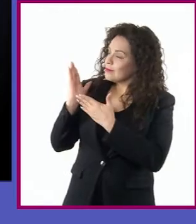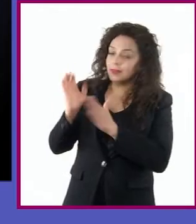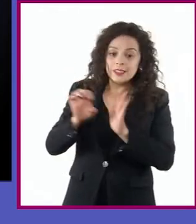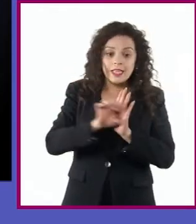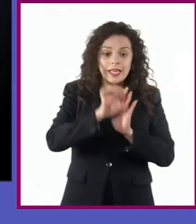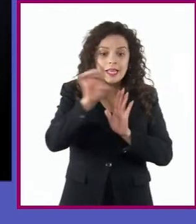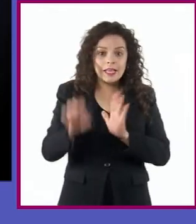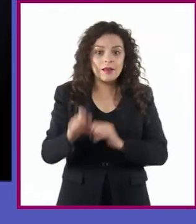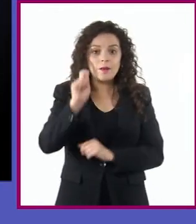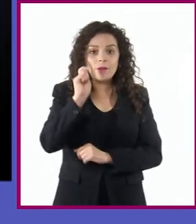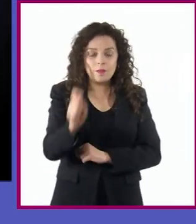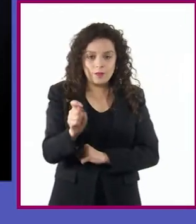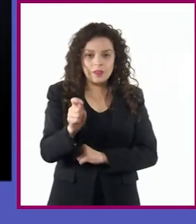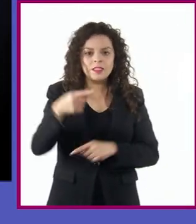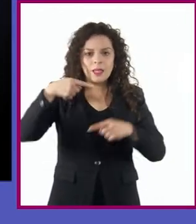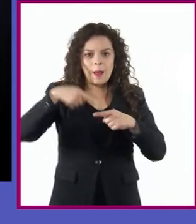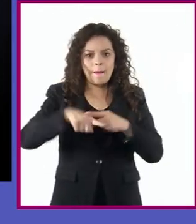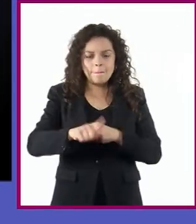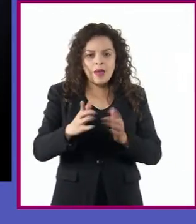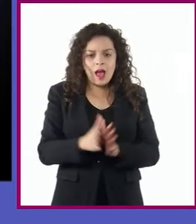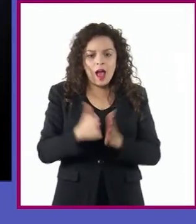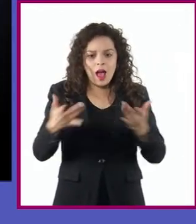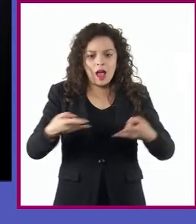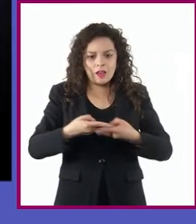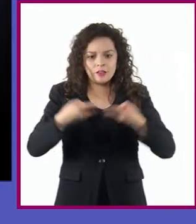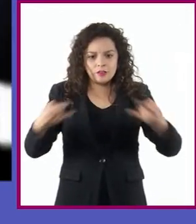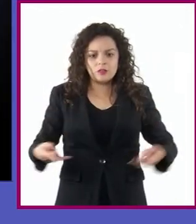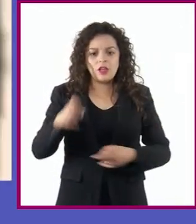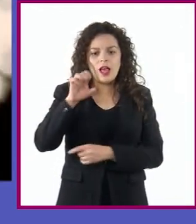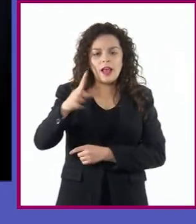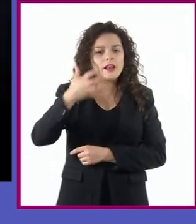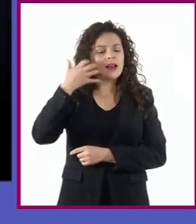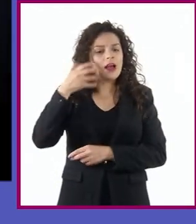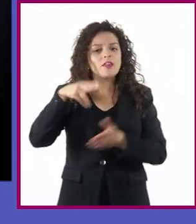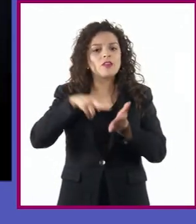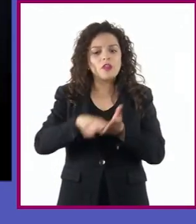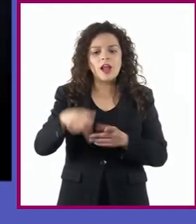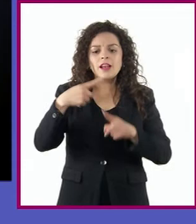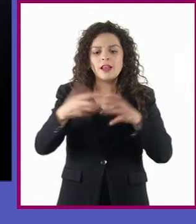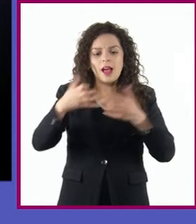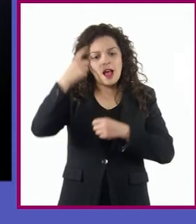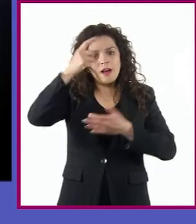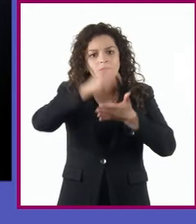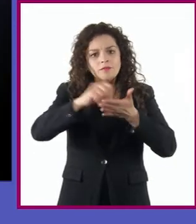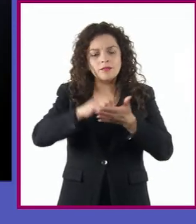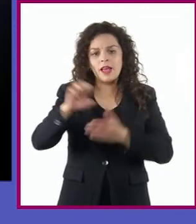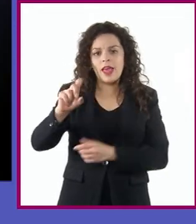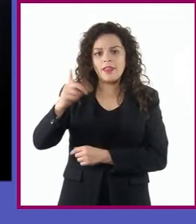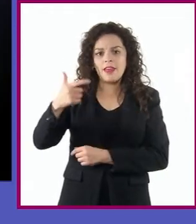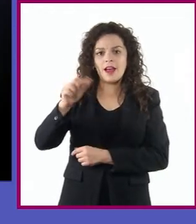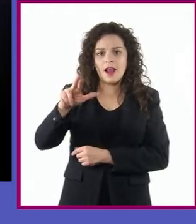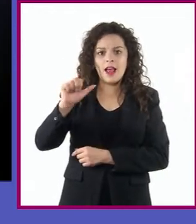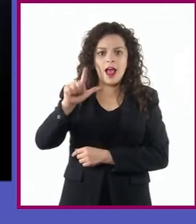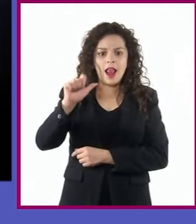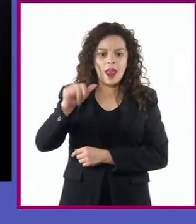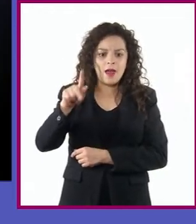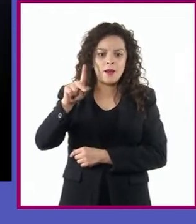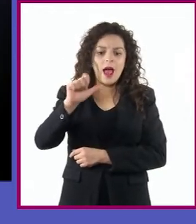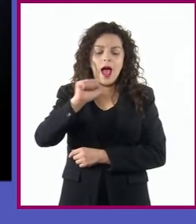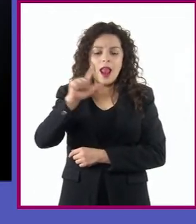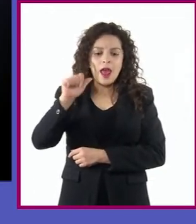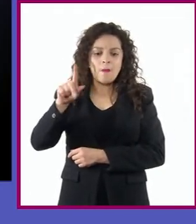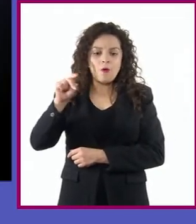el inicio del cuento El gato negro de Edgar Allan Poe. No espero ni pido que alguien crea en el